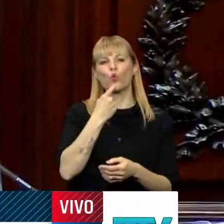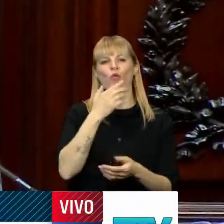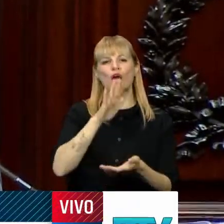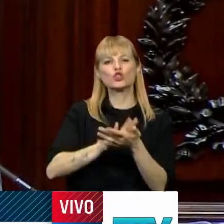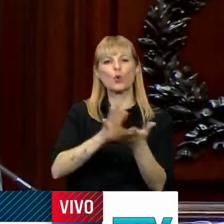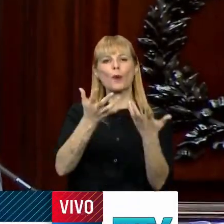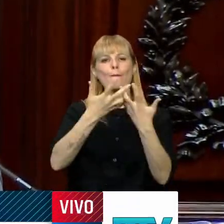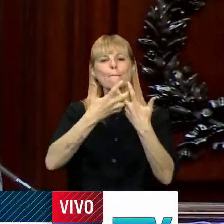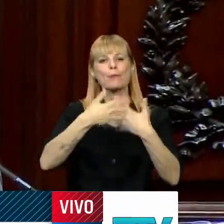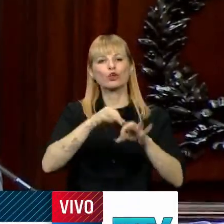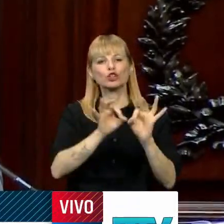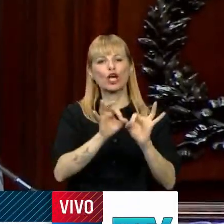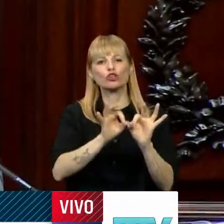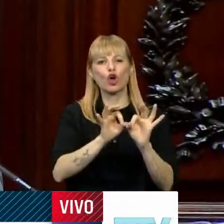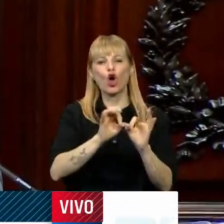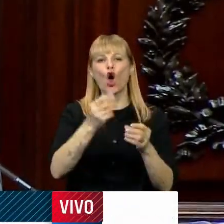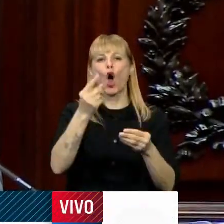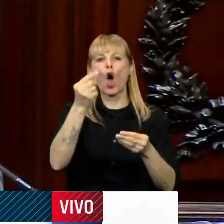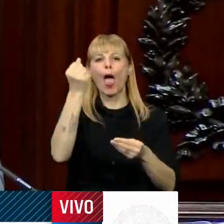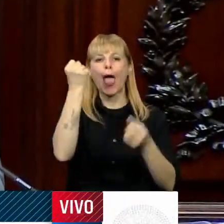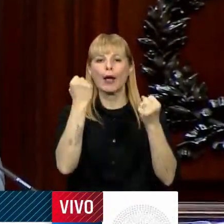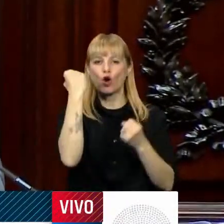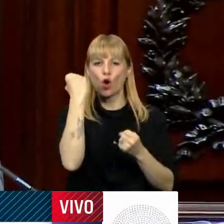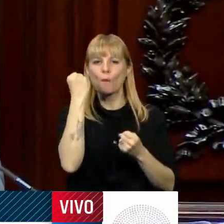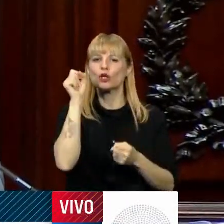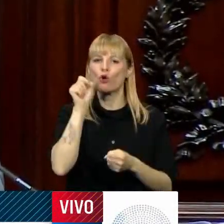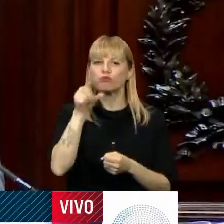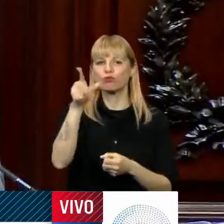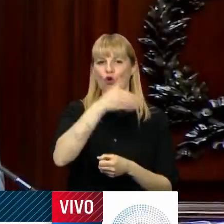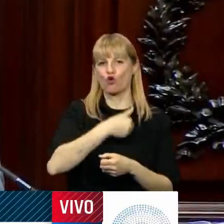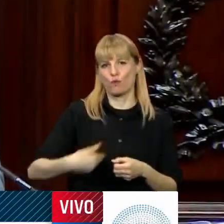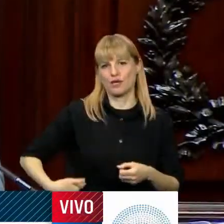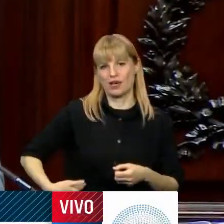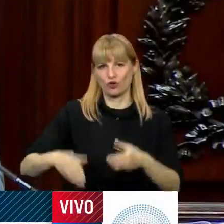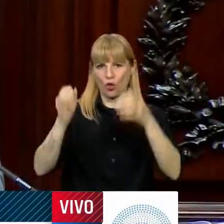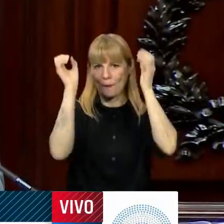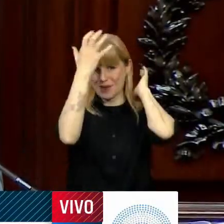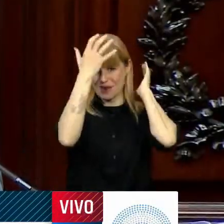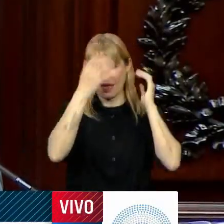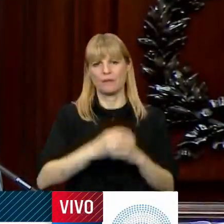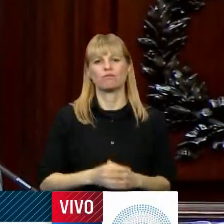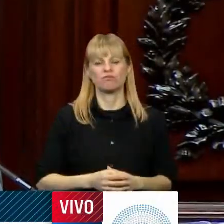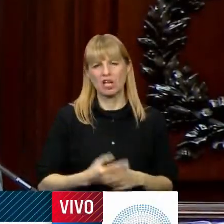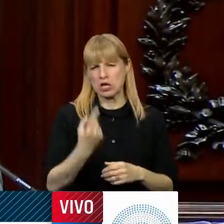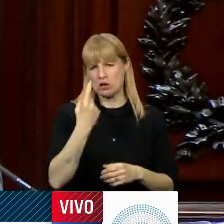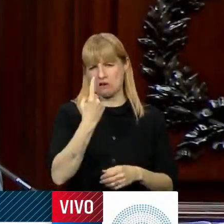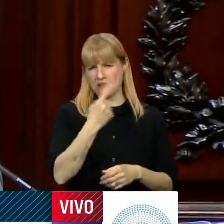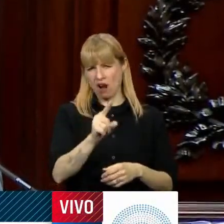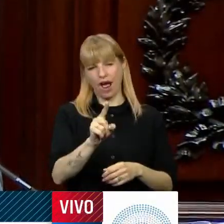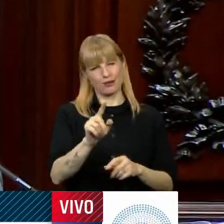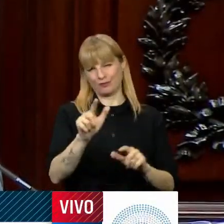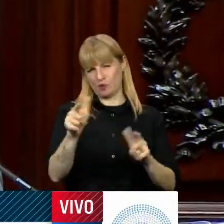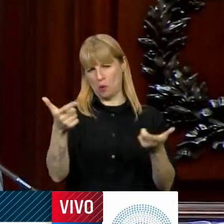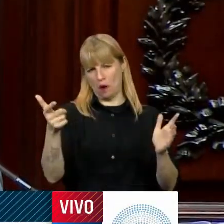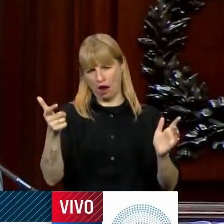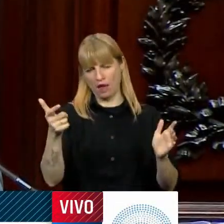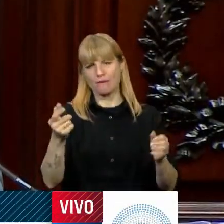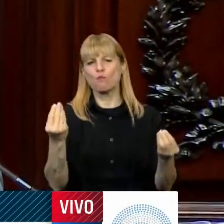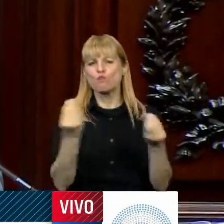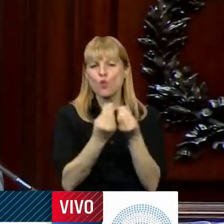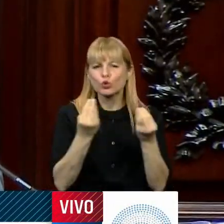gobierno. No resulta para nada extraño que muchos de los protagonistas de esos